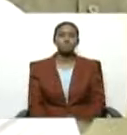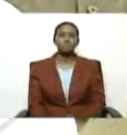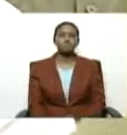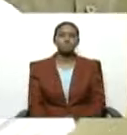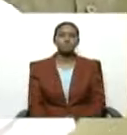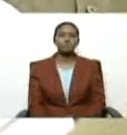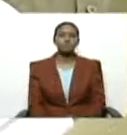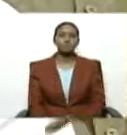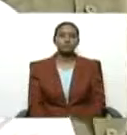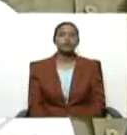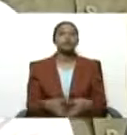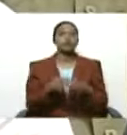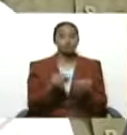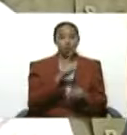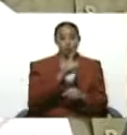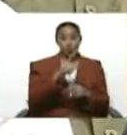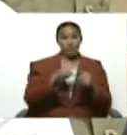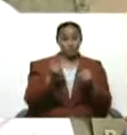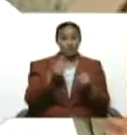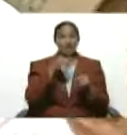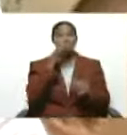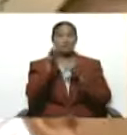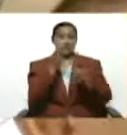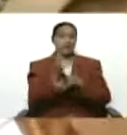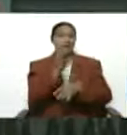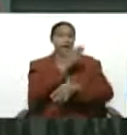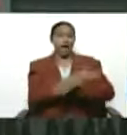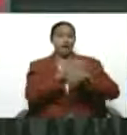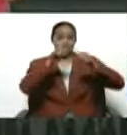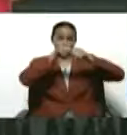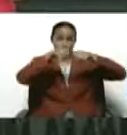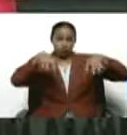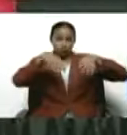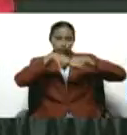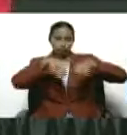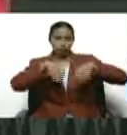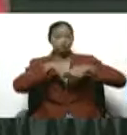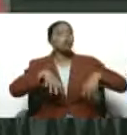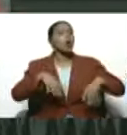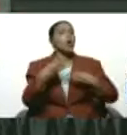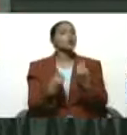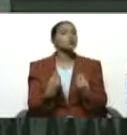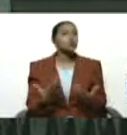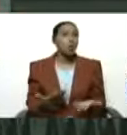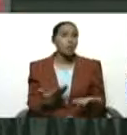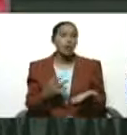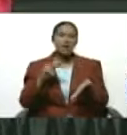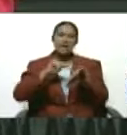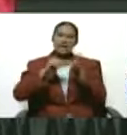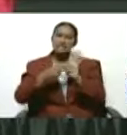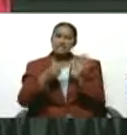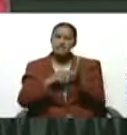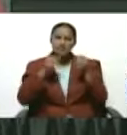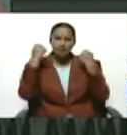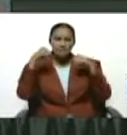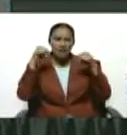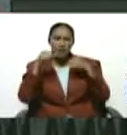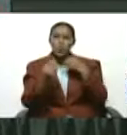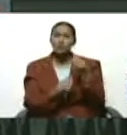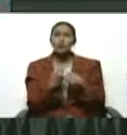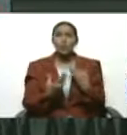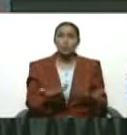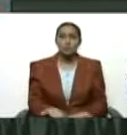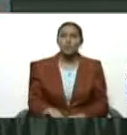la estructura del 1x10x7. ¿Qué significa en términos prácticos? Una